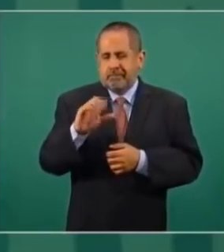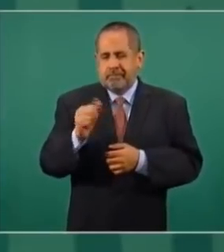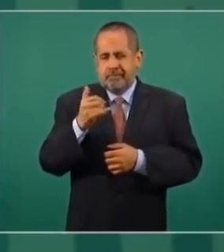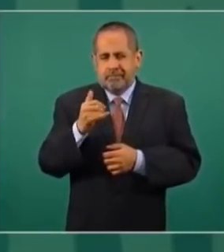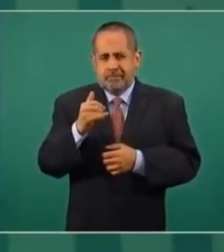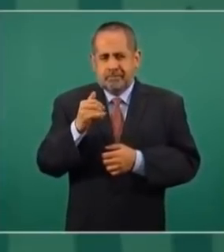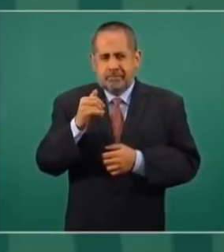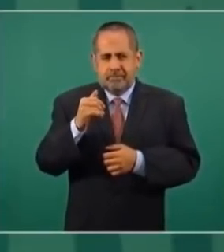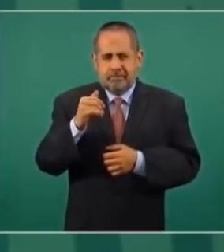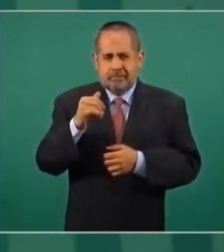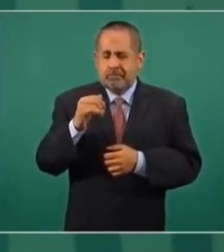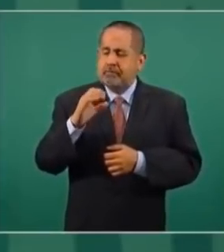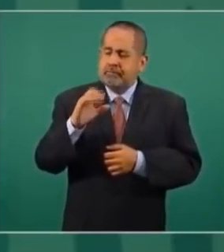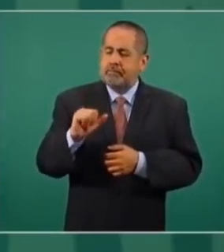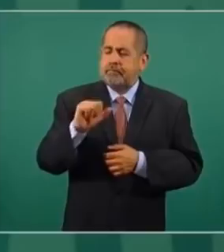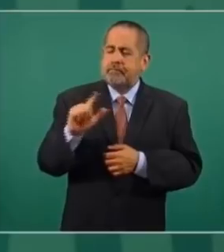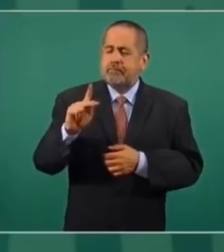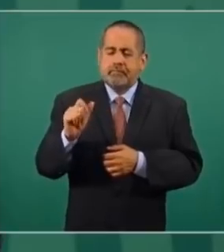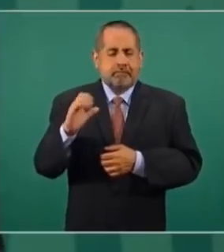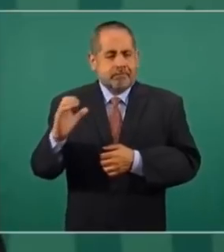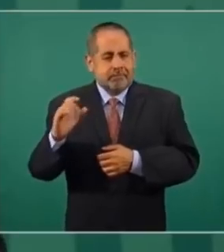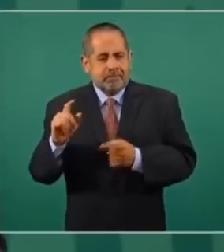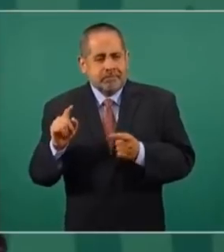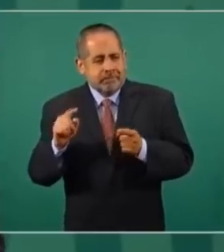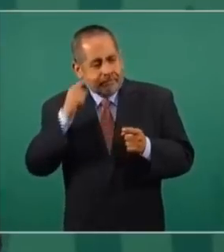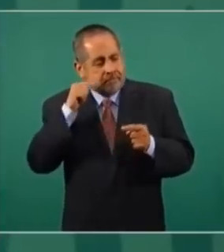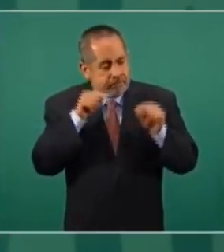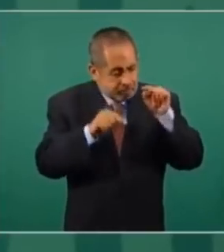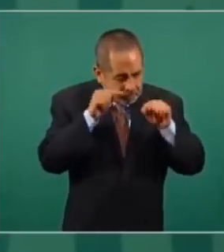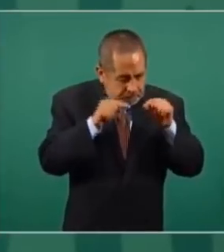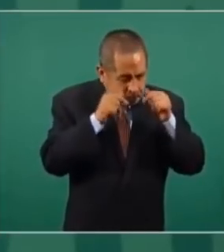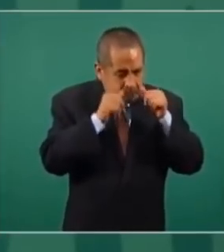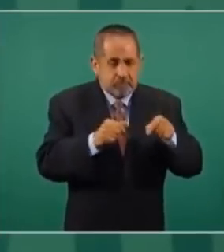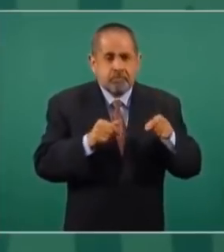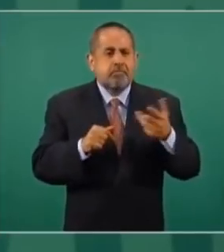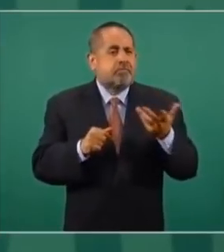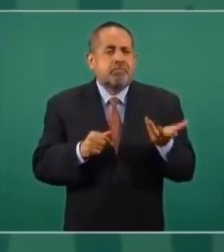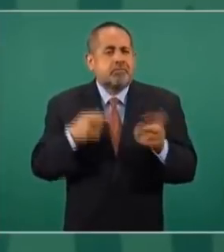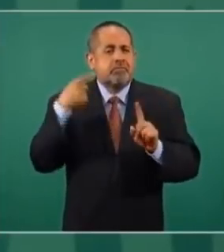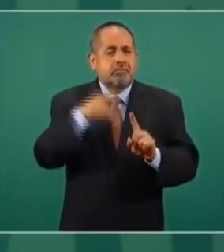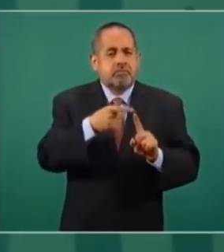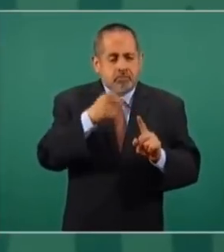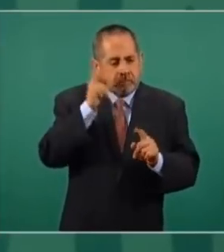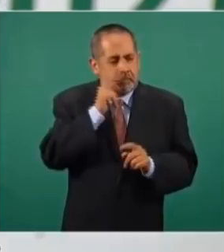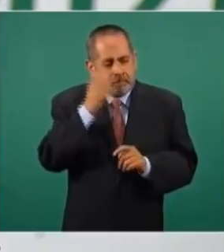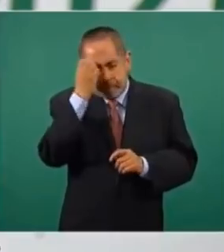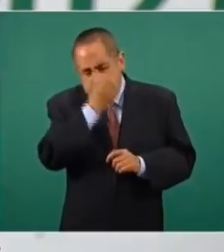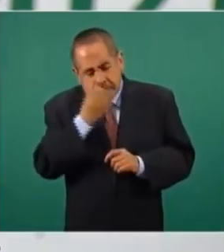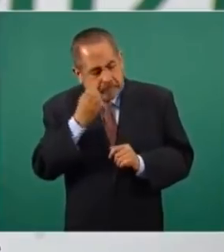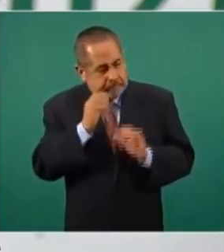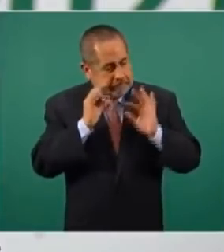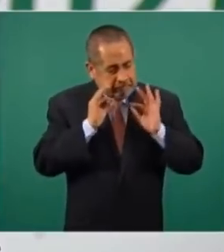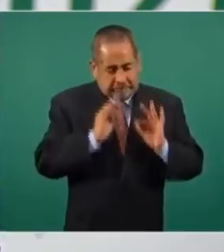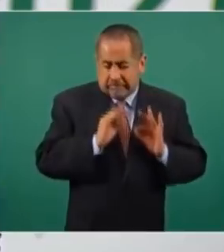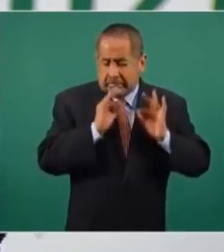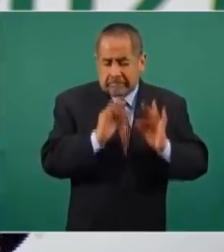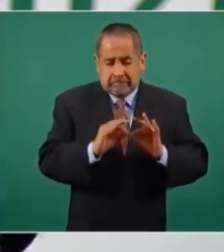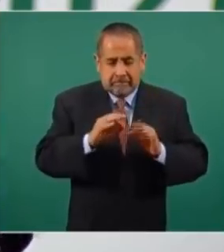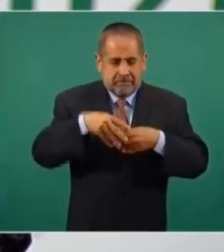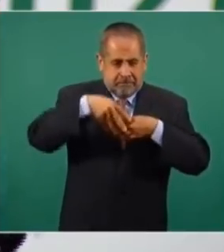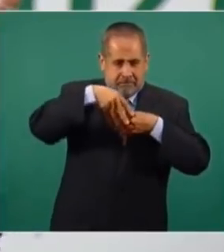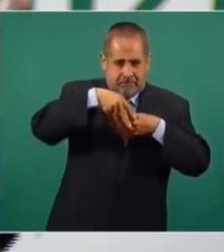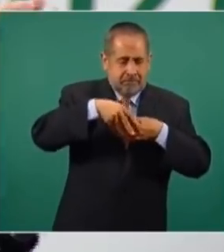con K sino con C. Y su función estratégica es verificar que todo lo que se está